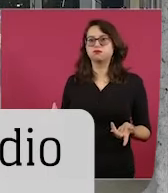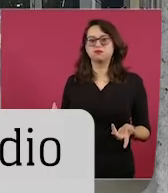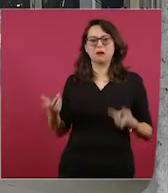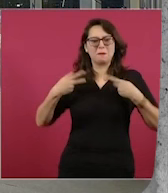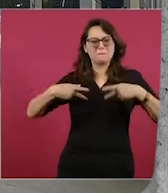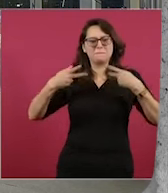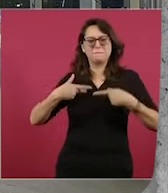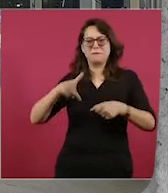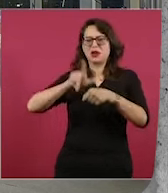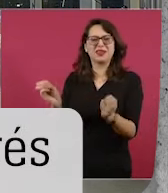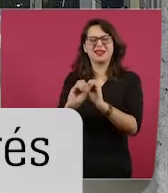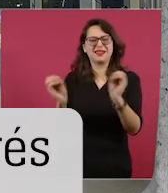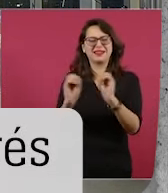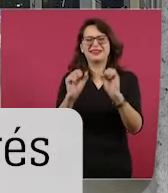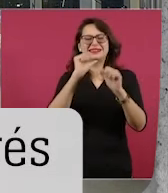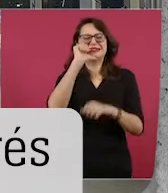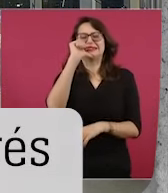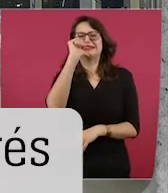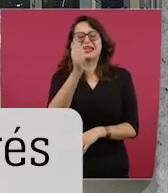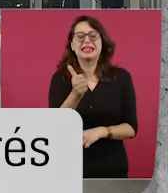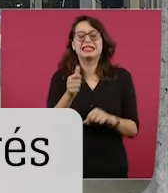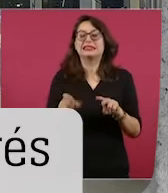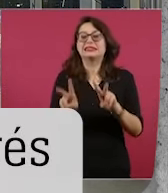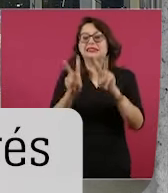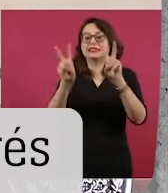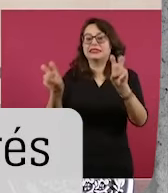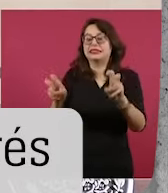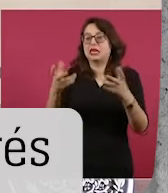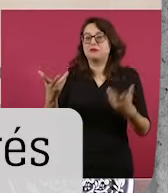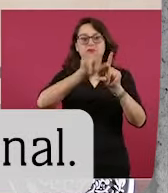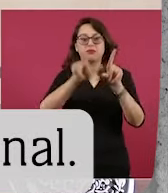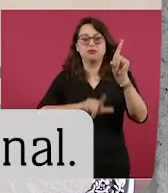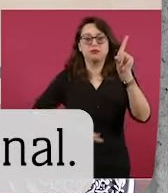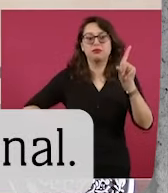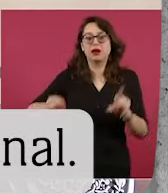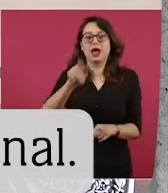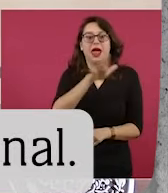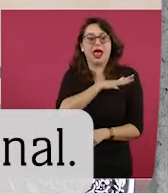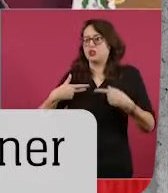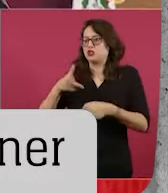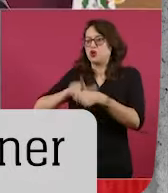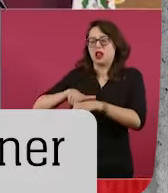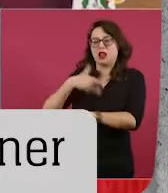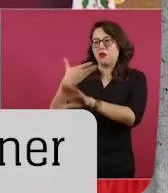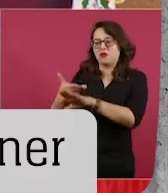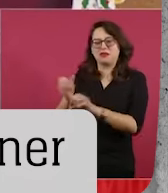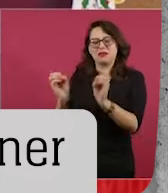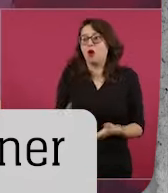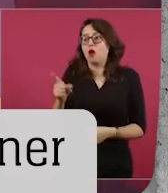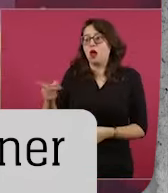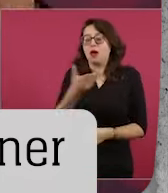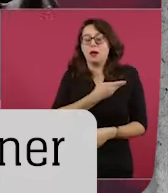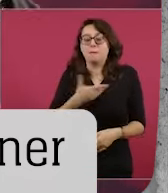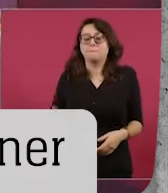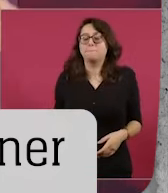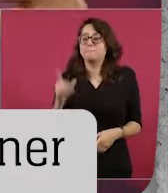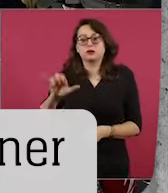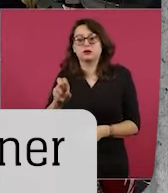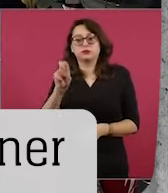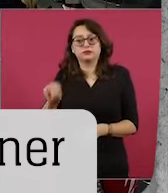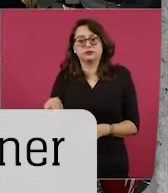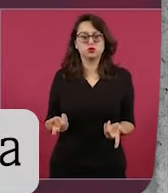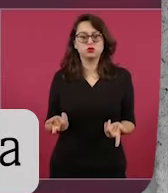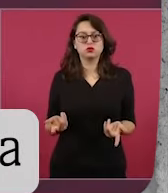contra nadie, no odio yo. Es un asunto de interés público, no es un asunto personal. Entonces, ella, para